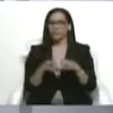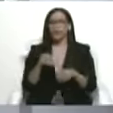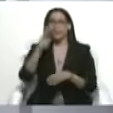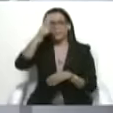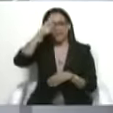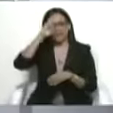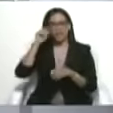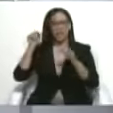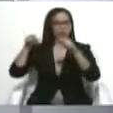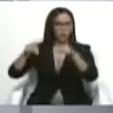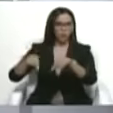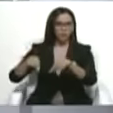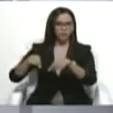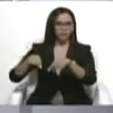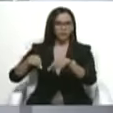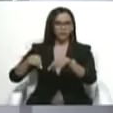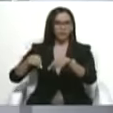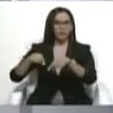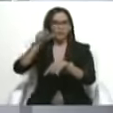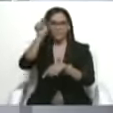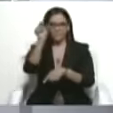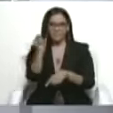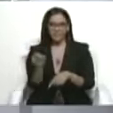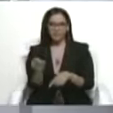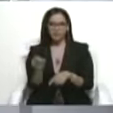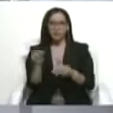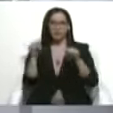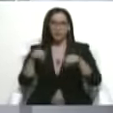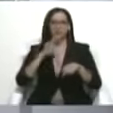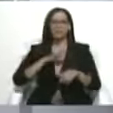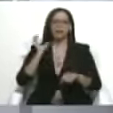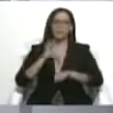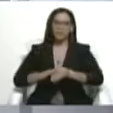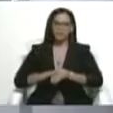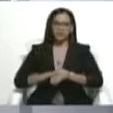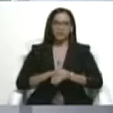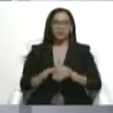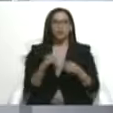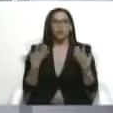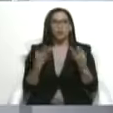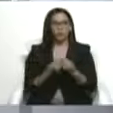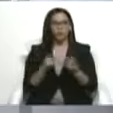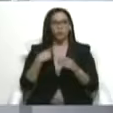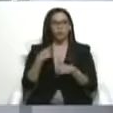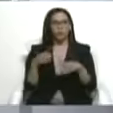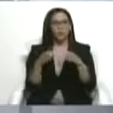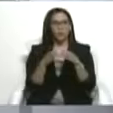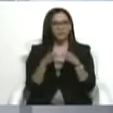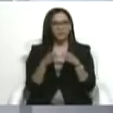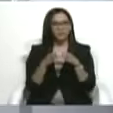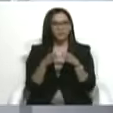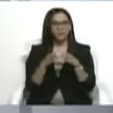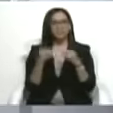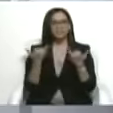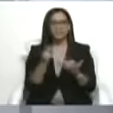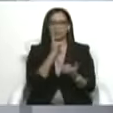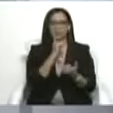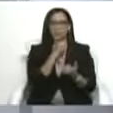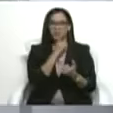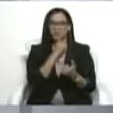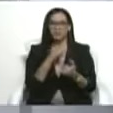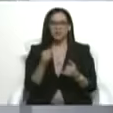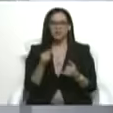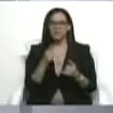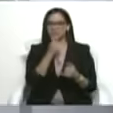con este personaje que hoy está detenido junto a sus otros acompañantes, que ya te los menciono, en este